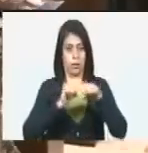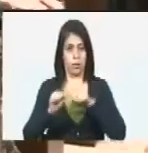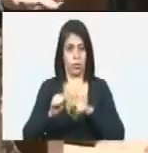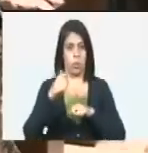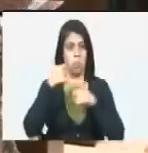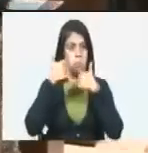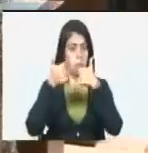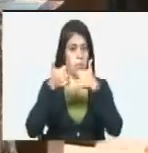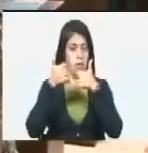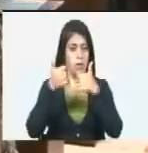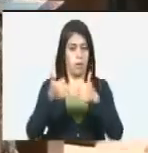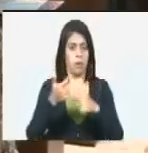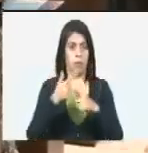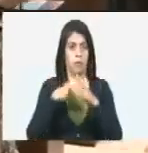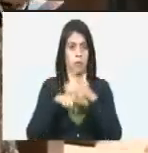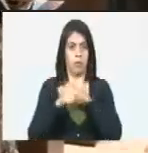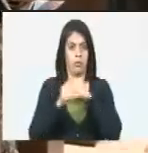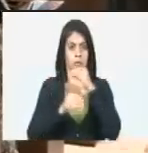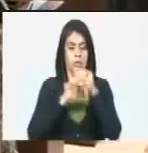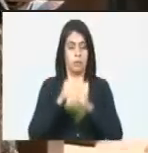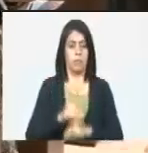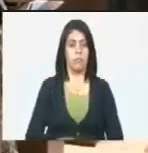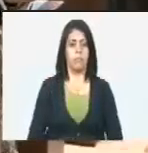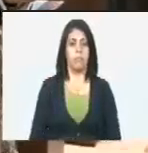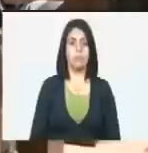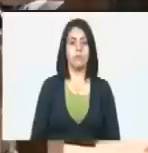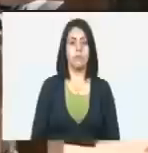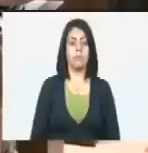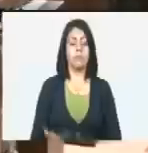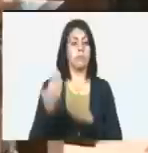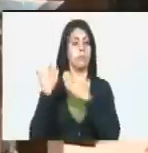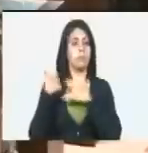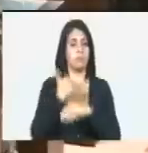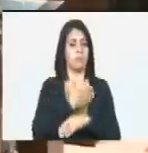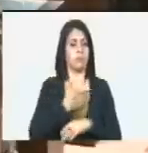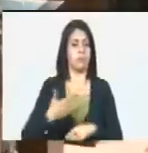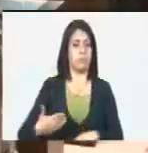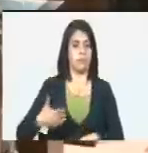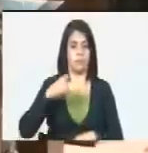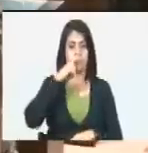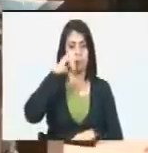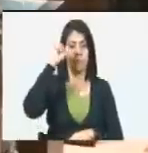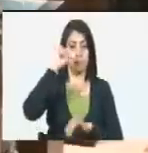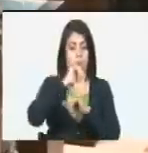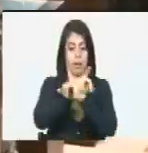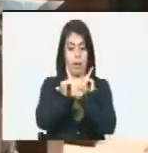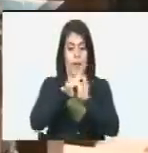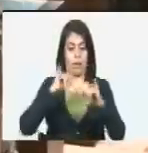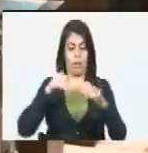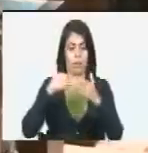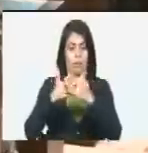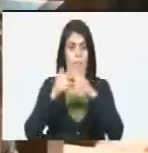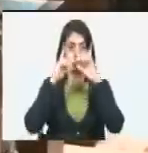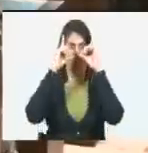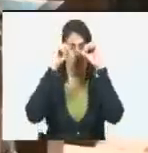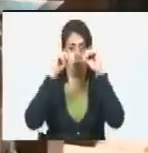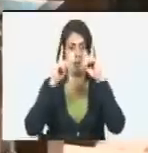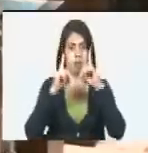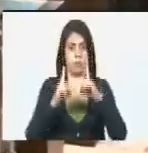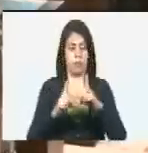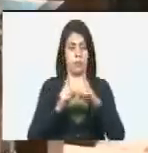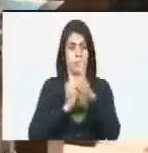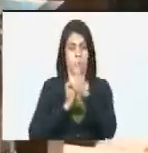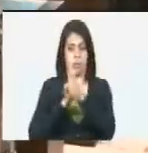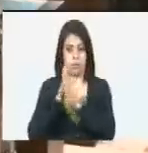consultas correspondientes que a él le toca como jefe de Estado. Y al final él decidirá si